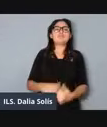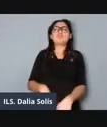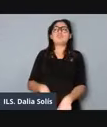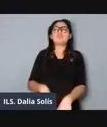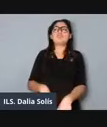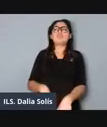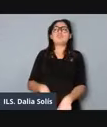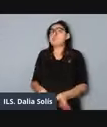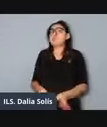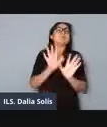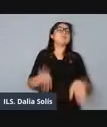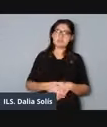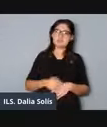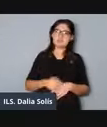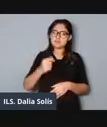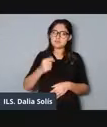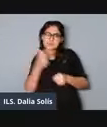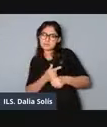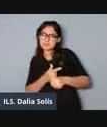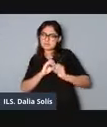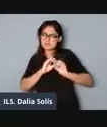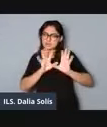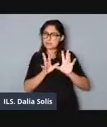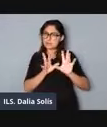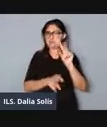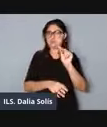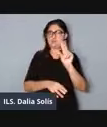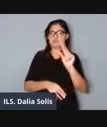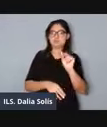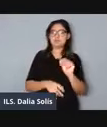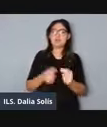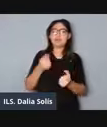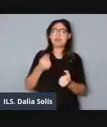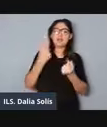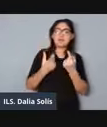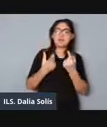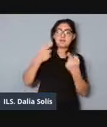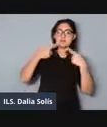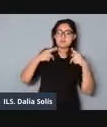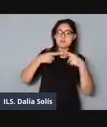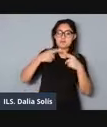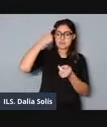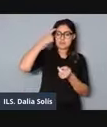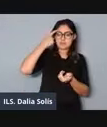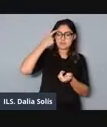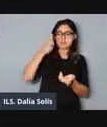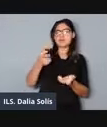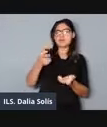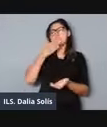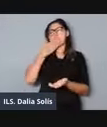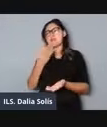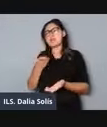¿no? Insisto, hay cuestiones mentales buenas y malas, o bueno, vamos a decir,